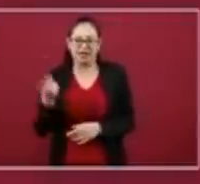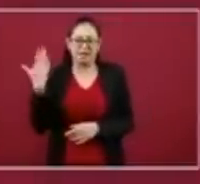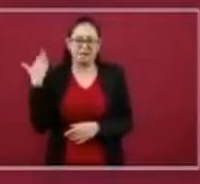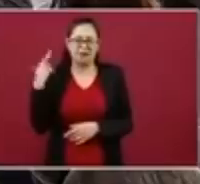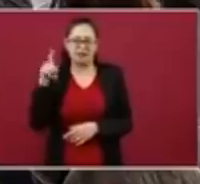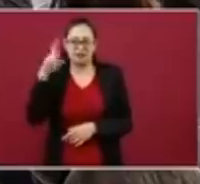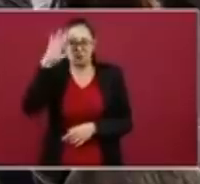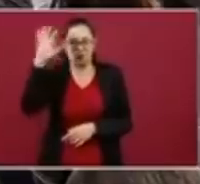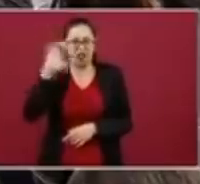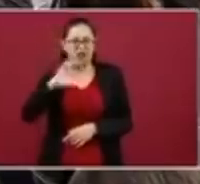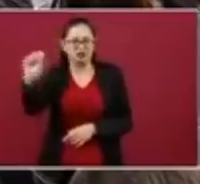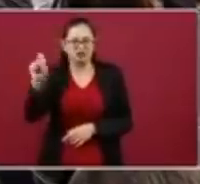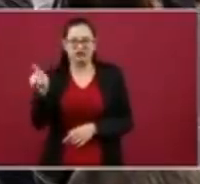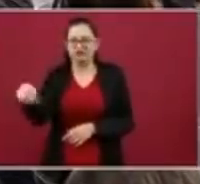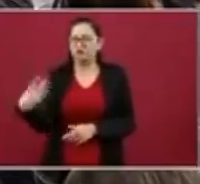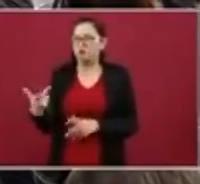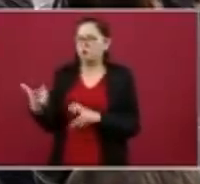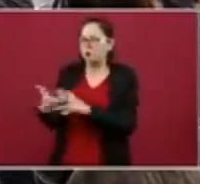Morelos.